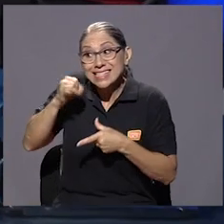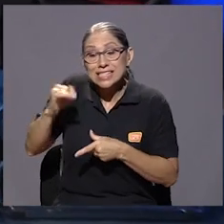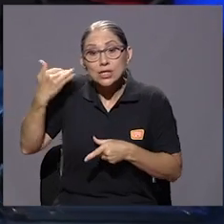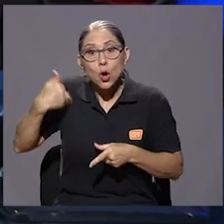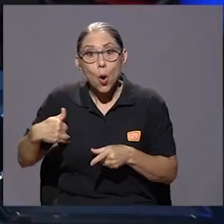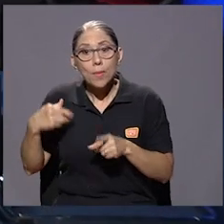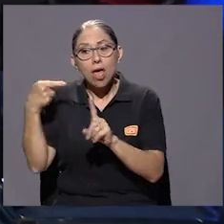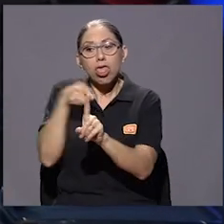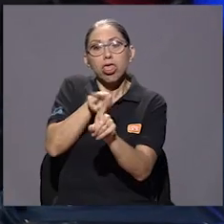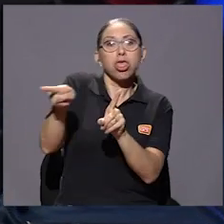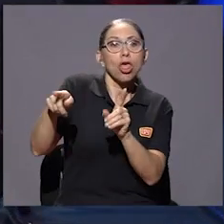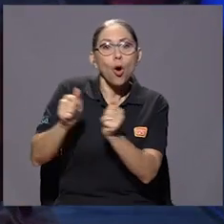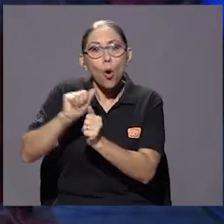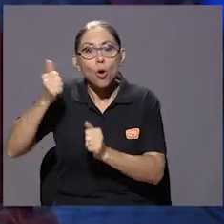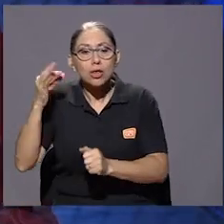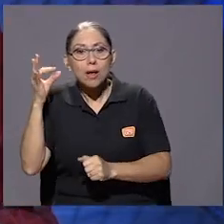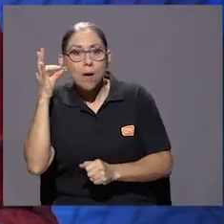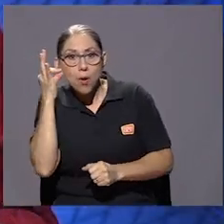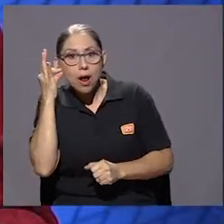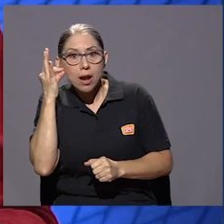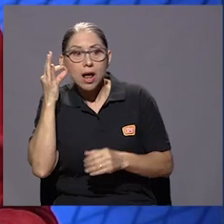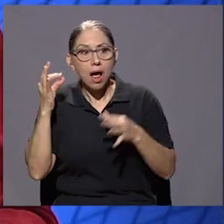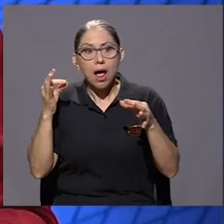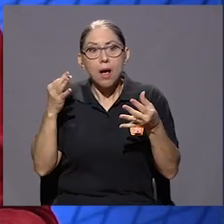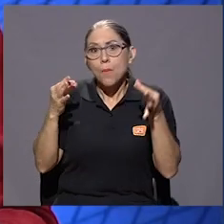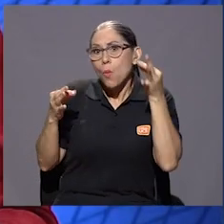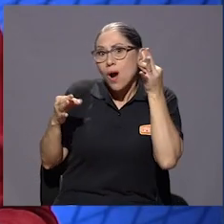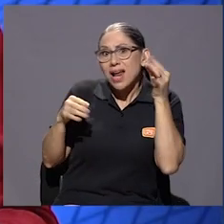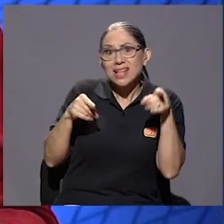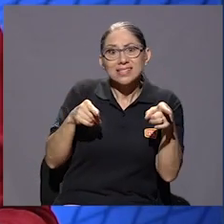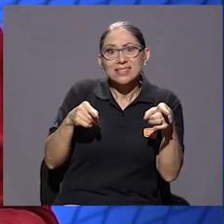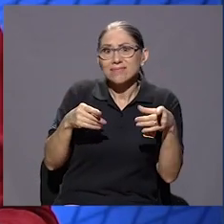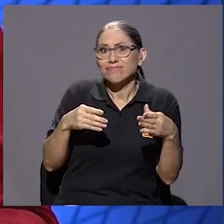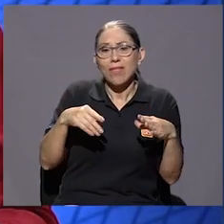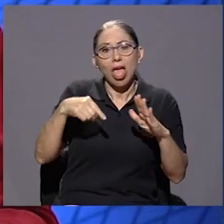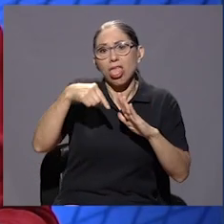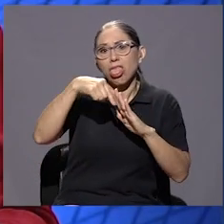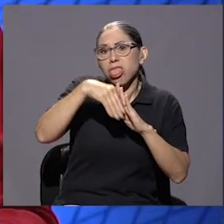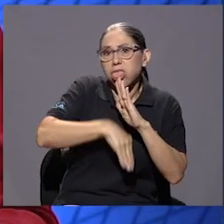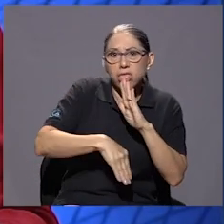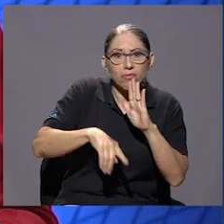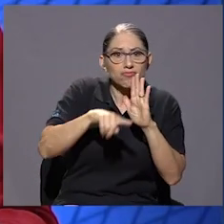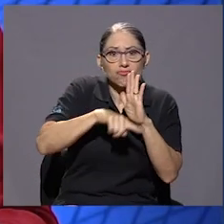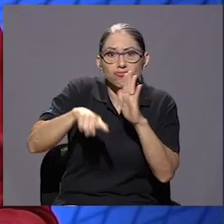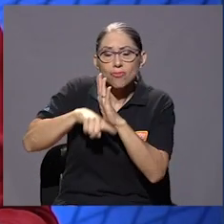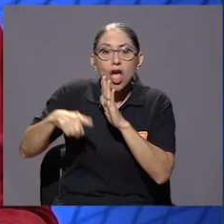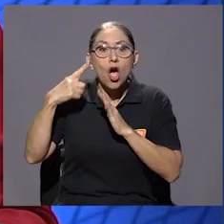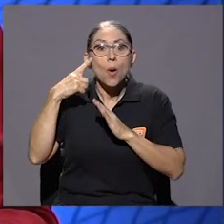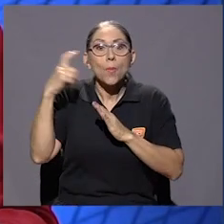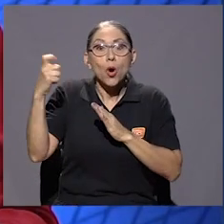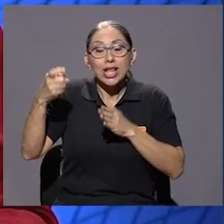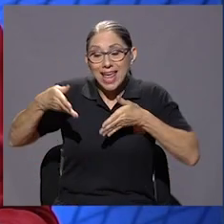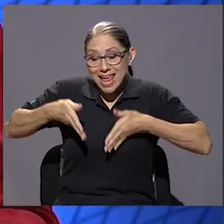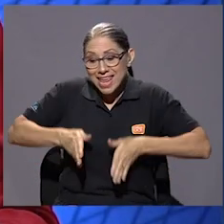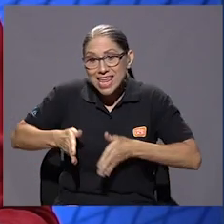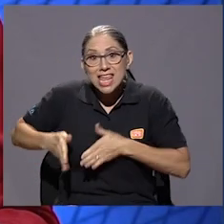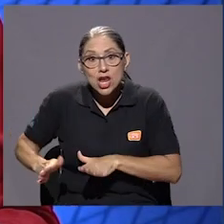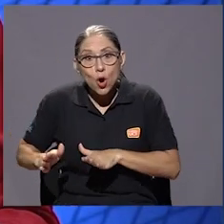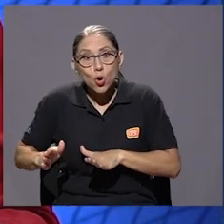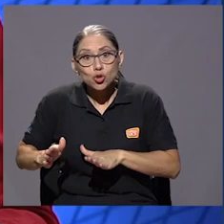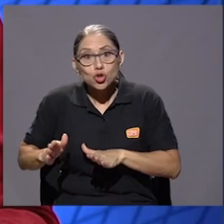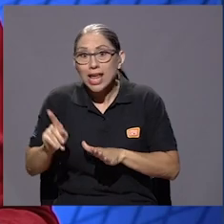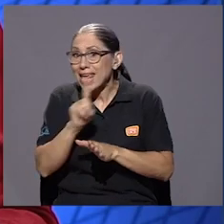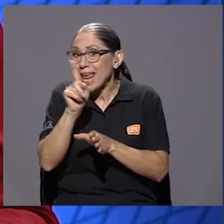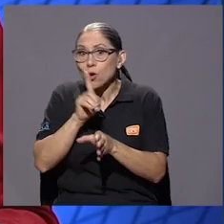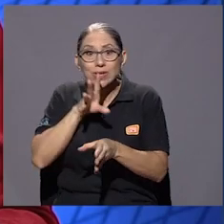salían perjudicadas porque no eran reconocidos los niños que nacían fuera del matrimonio. Esa